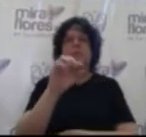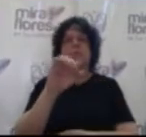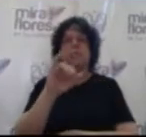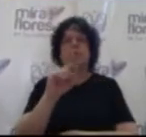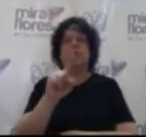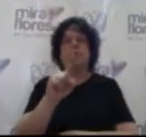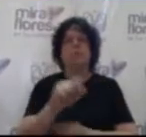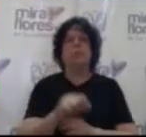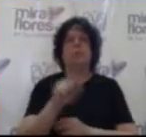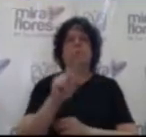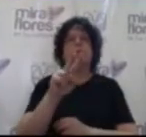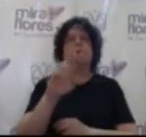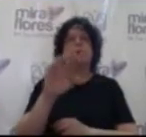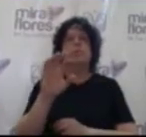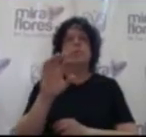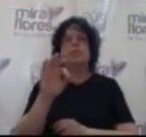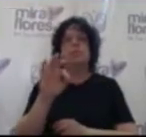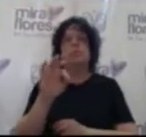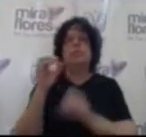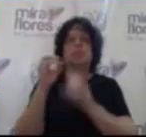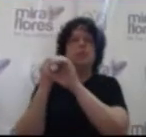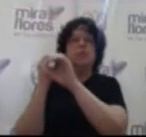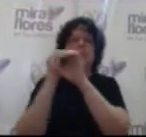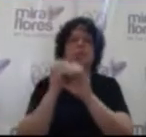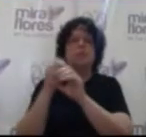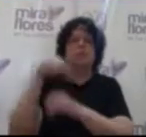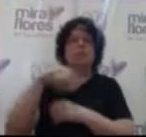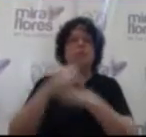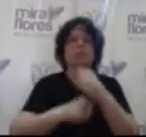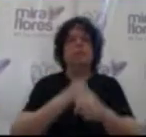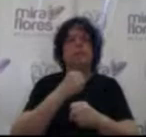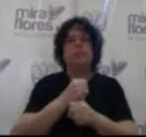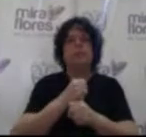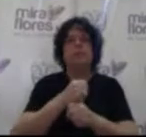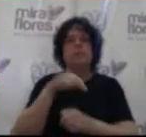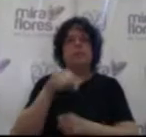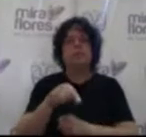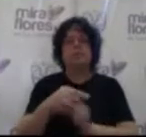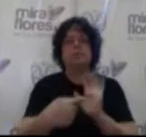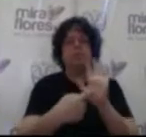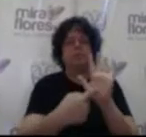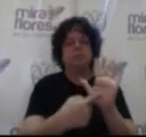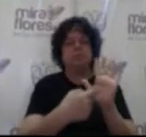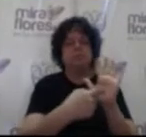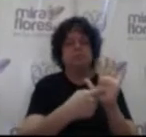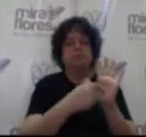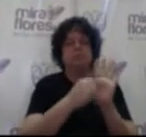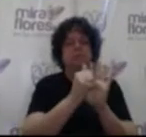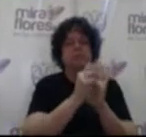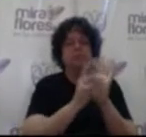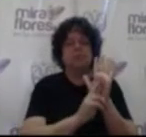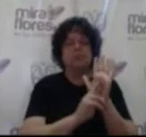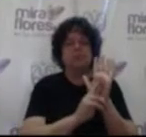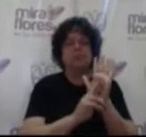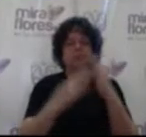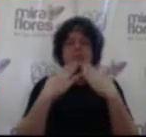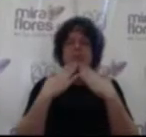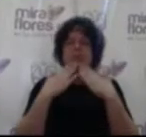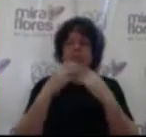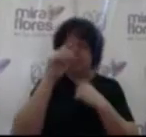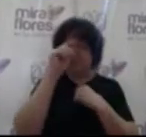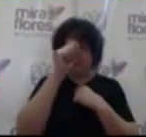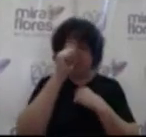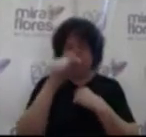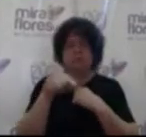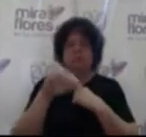091-2018, de fecha 29 de octubre del presente año. El mismo que señala en su artículo único, saludar y felicitar al